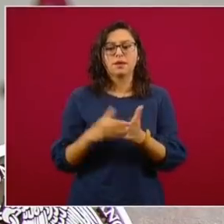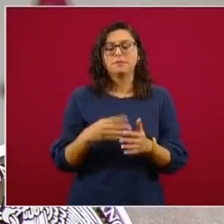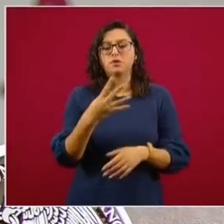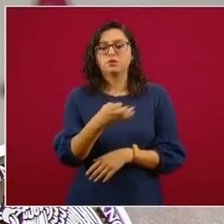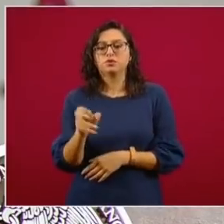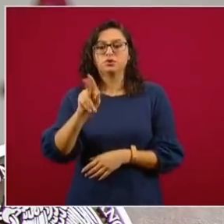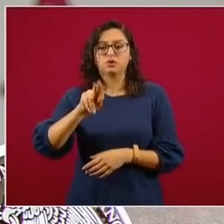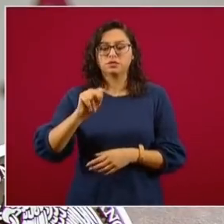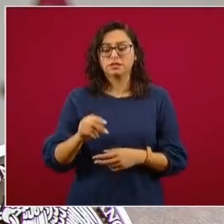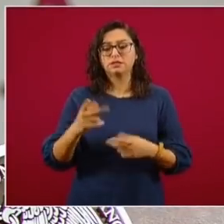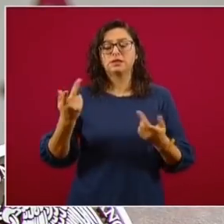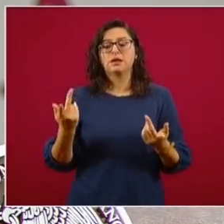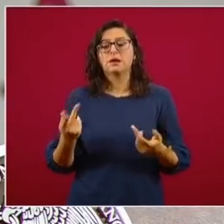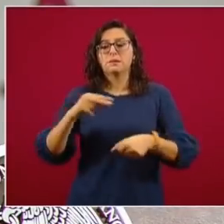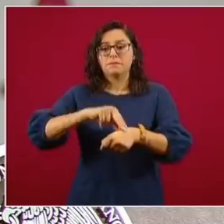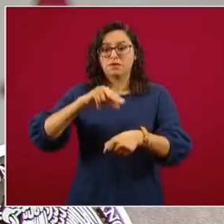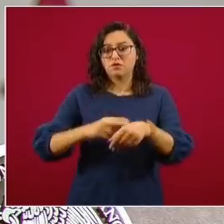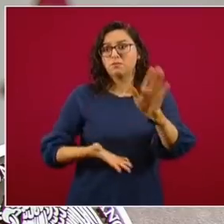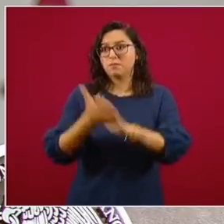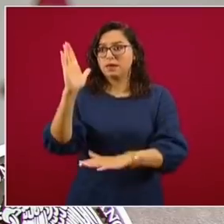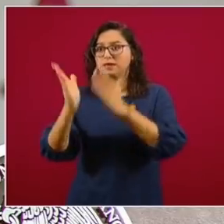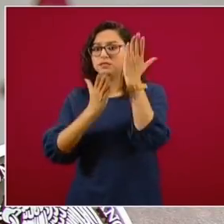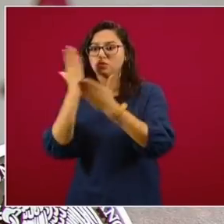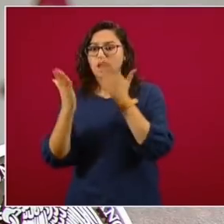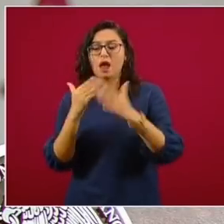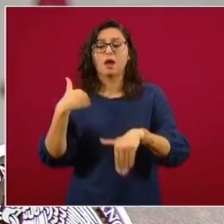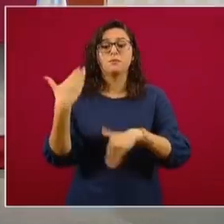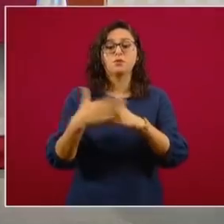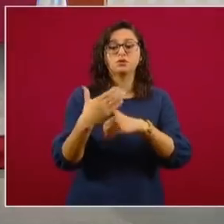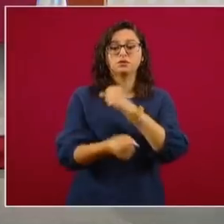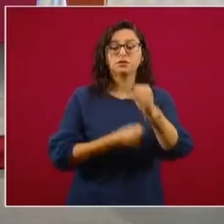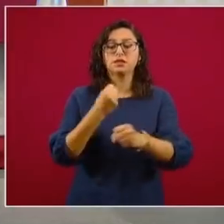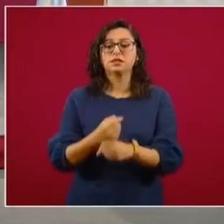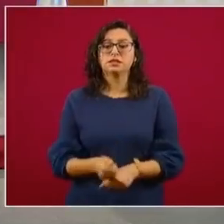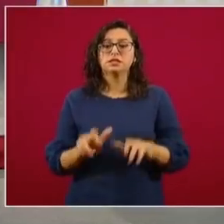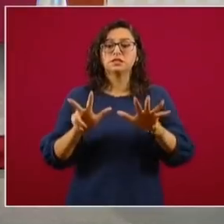9,480 plazas de médicos residentes, a partir del próximo año va a llevar